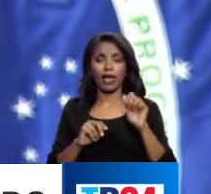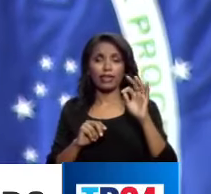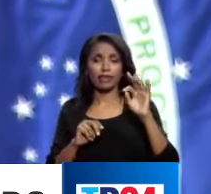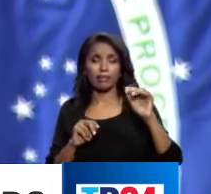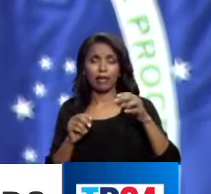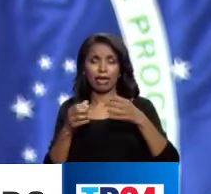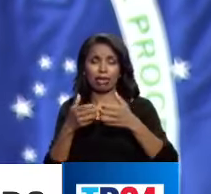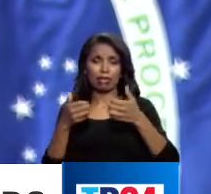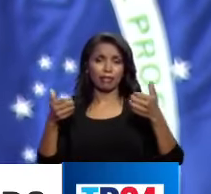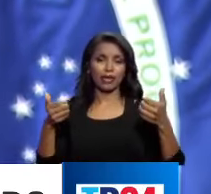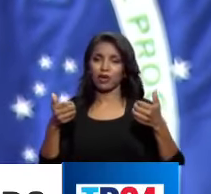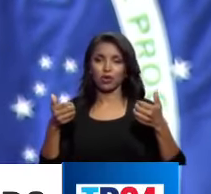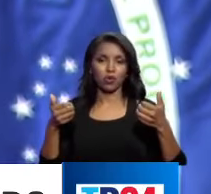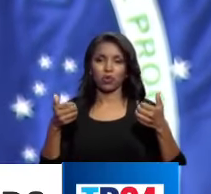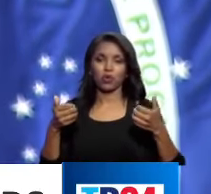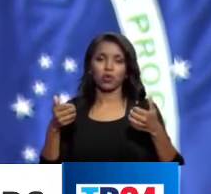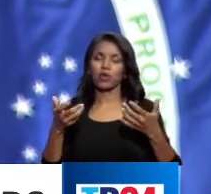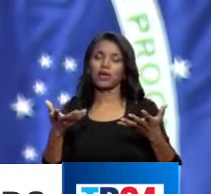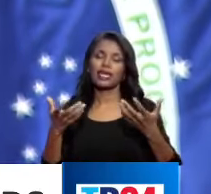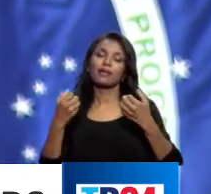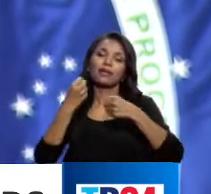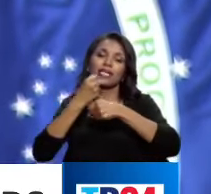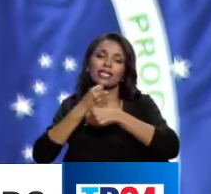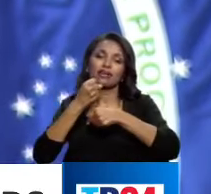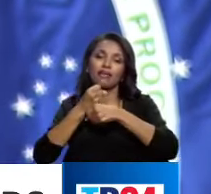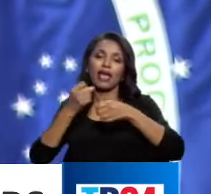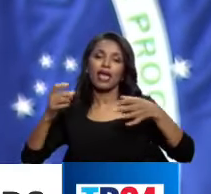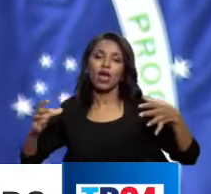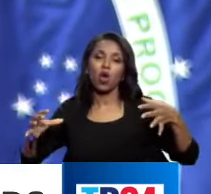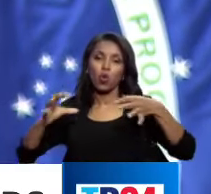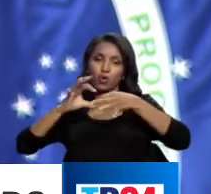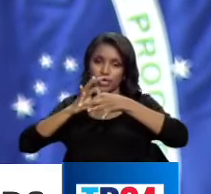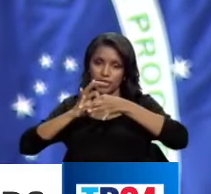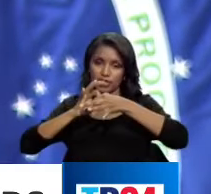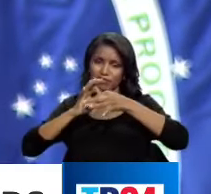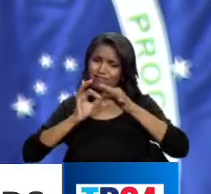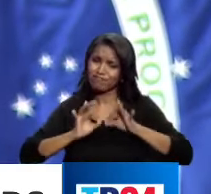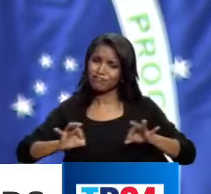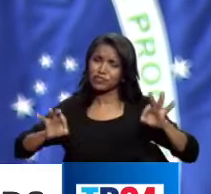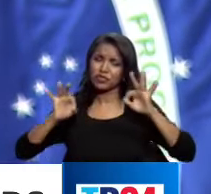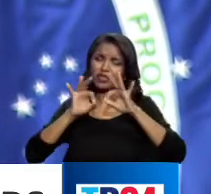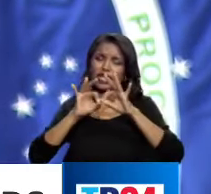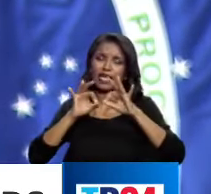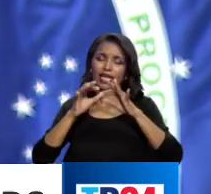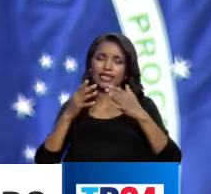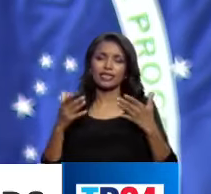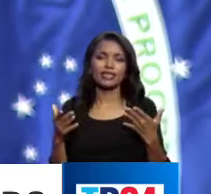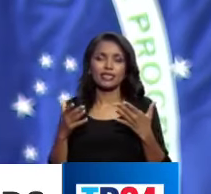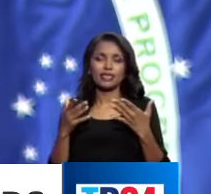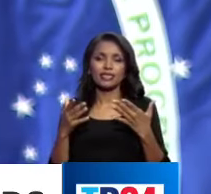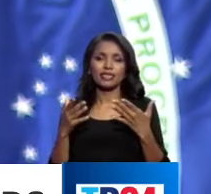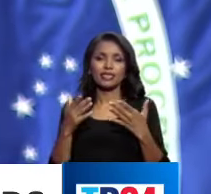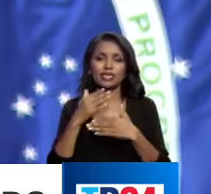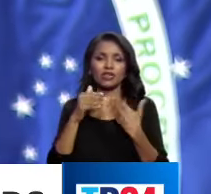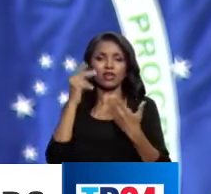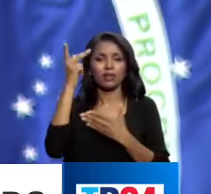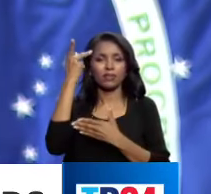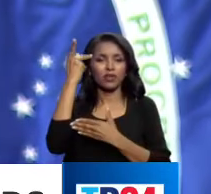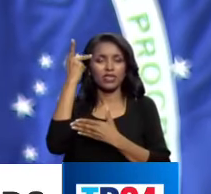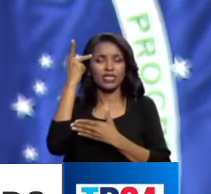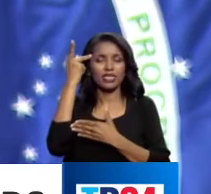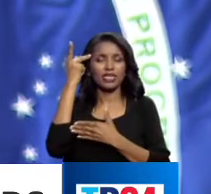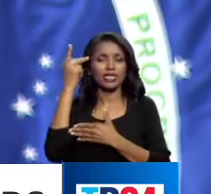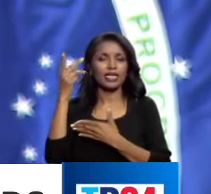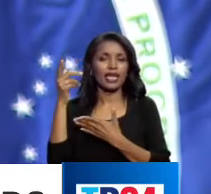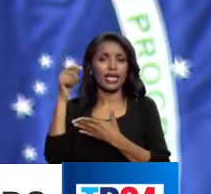empujándola en la otra. Nosotros estamos convencidos de que si alineamos en un solo haz de voluntades la política